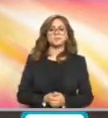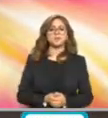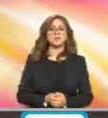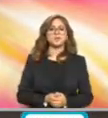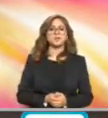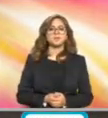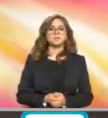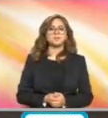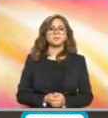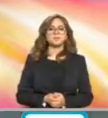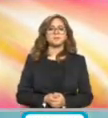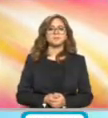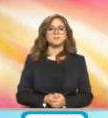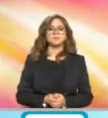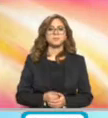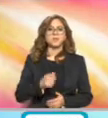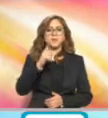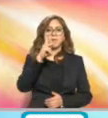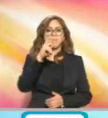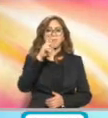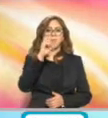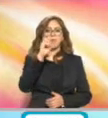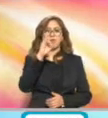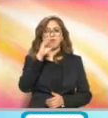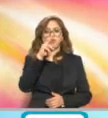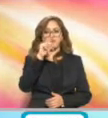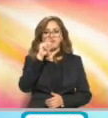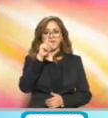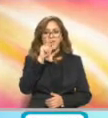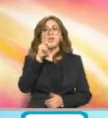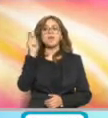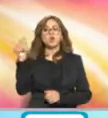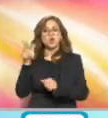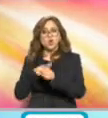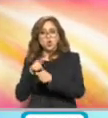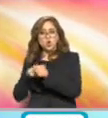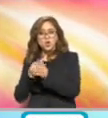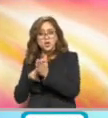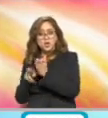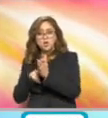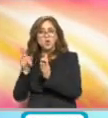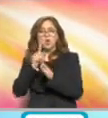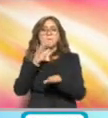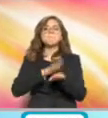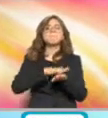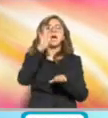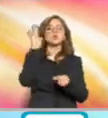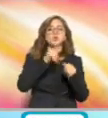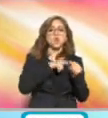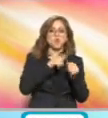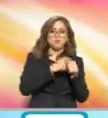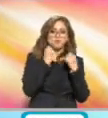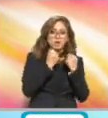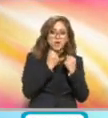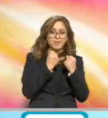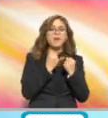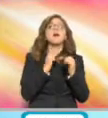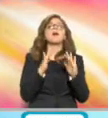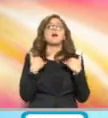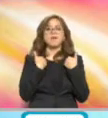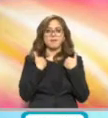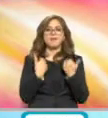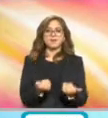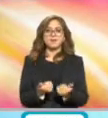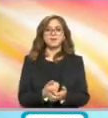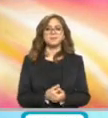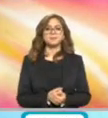Entonces vamos a hacer la profundidad esta vez no con negro, sino con uno que vaya como en degradación, en aumento de color. Exactamente, Perfecto. sí. Qué Porque bonito.